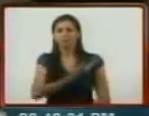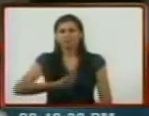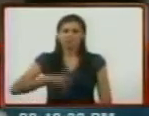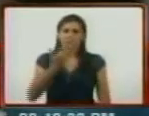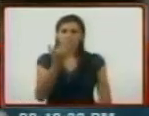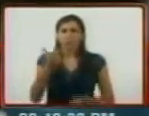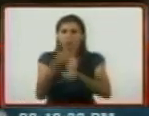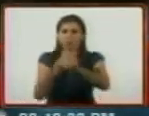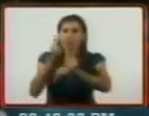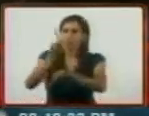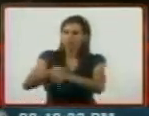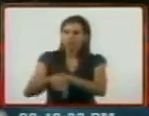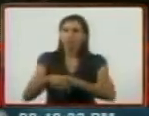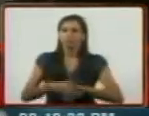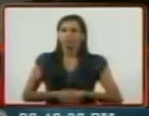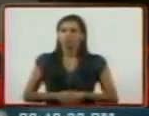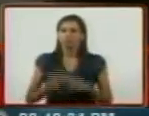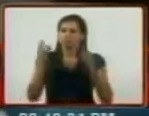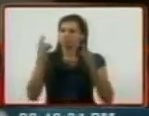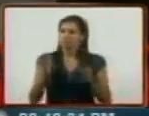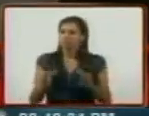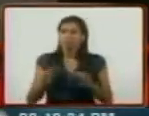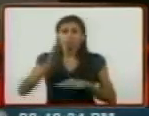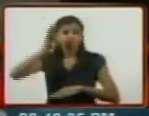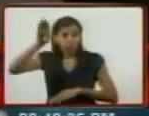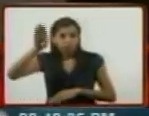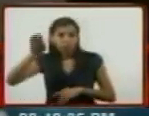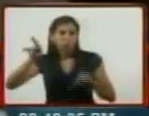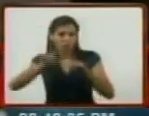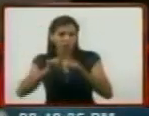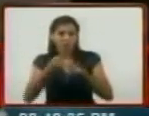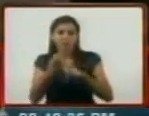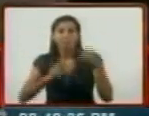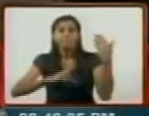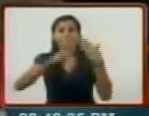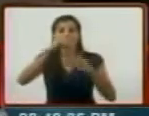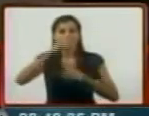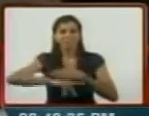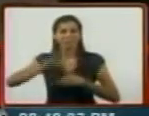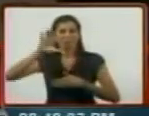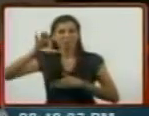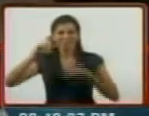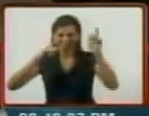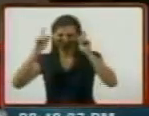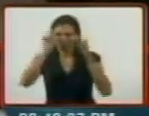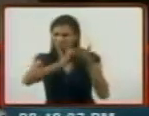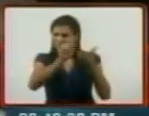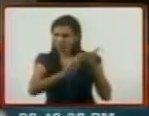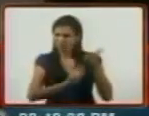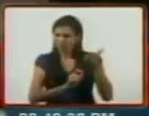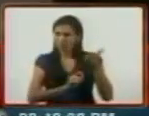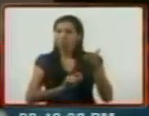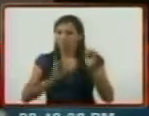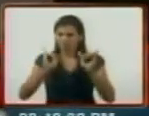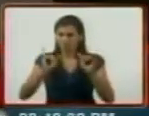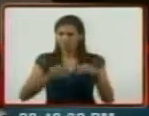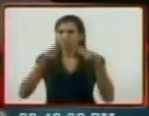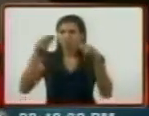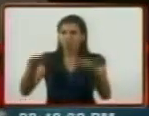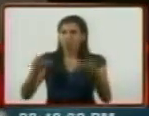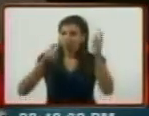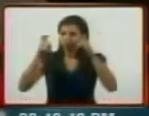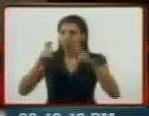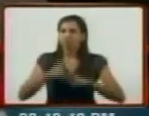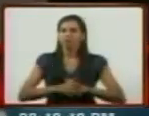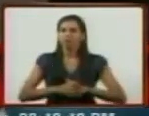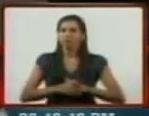bolivariano, para poder garantizar que a futuro, tal como lo hizo el programa de la patria, el legado que nos dejó el comandante supremo Hugo Chávez, podamos